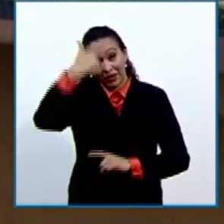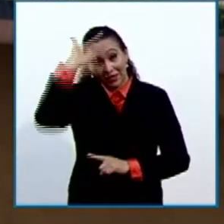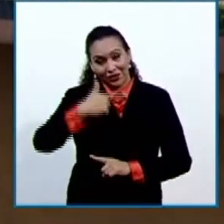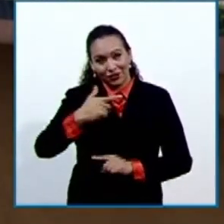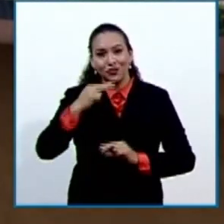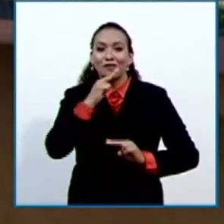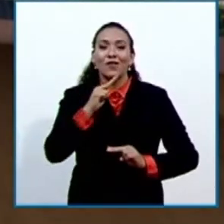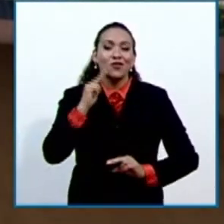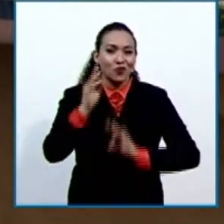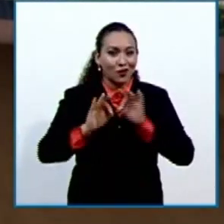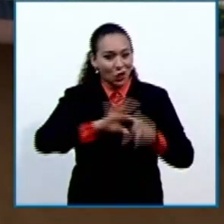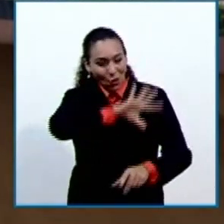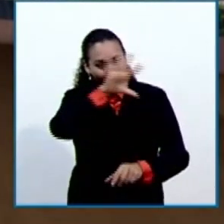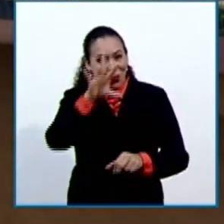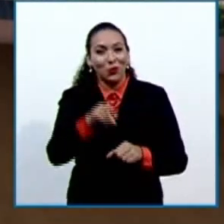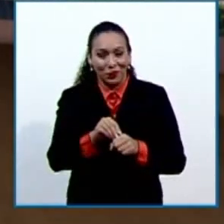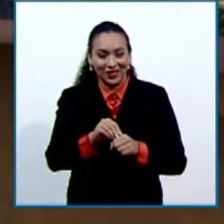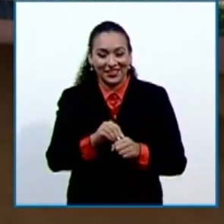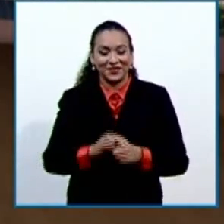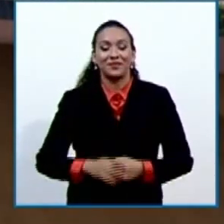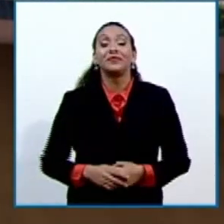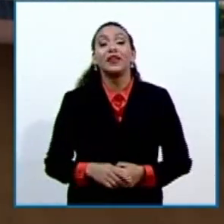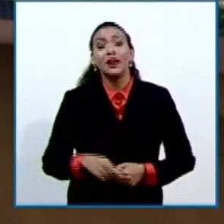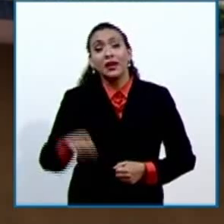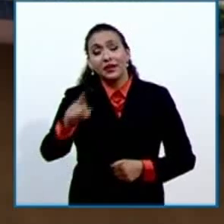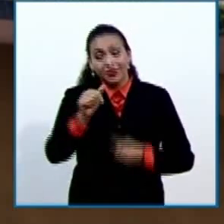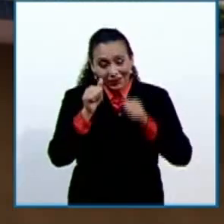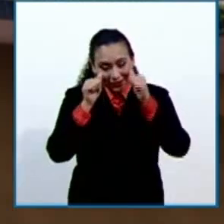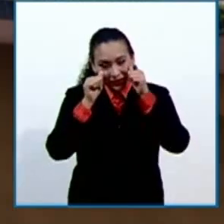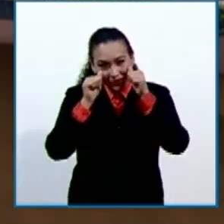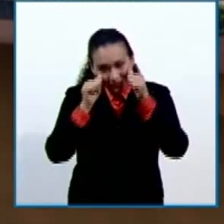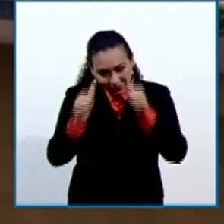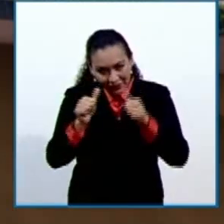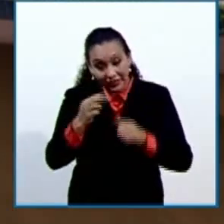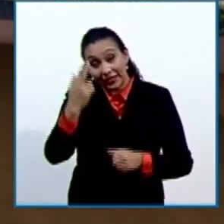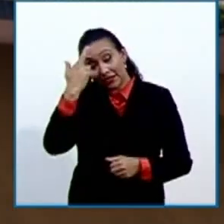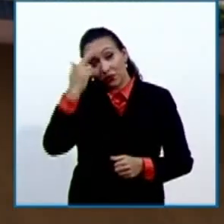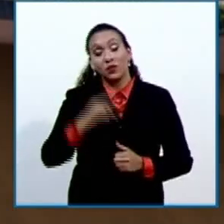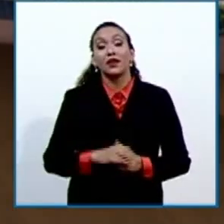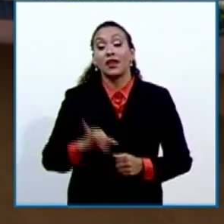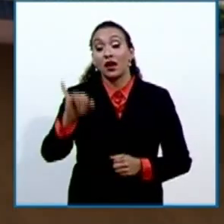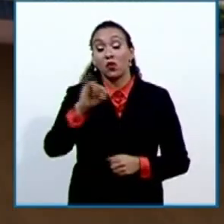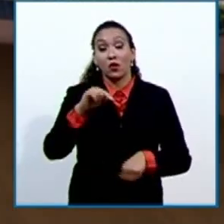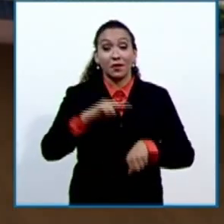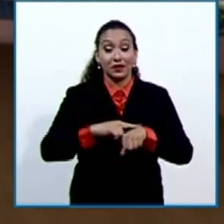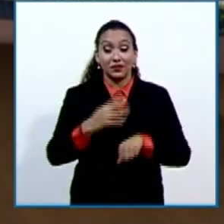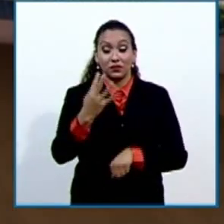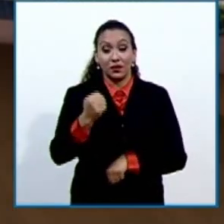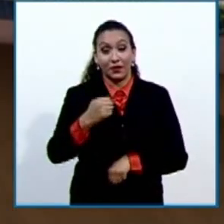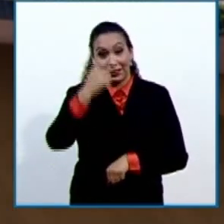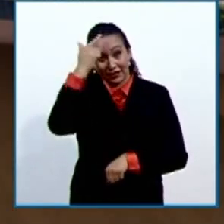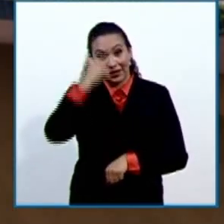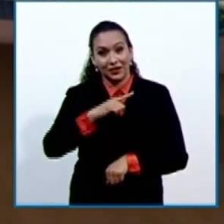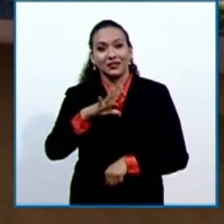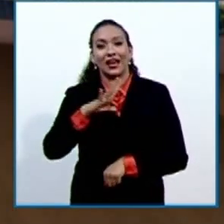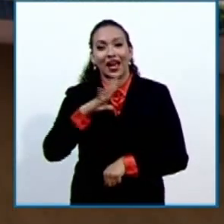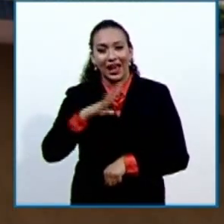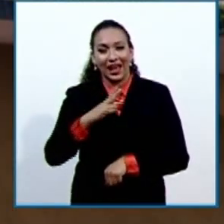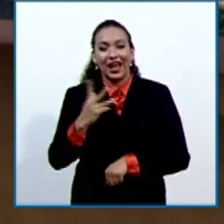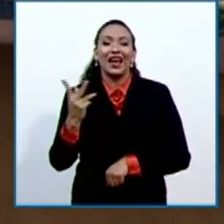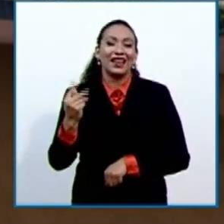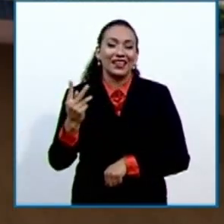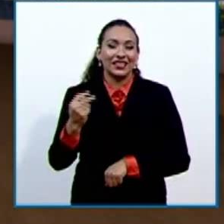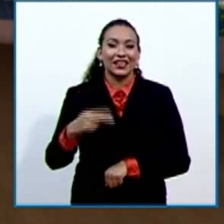informativo y a las 20:30 el noticiario nocturno. Y también este jueves, pero a las 9 de la noche, no se pierde el programa